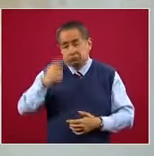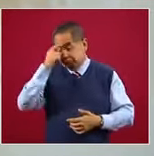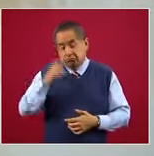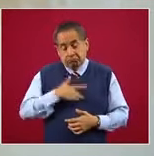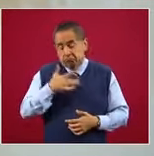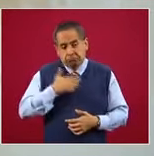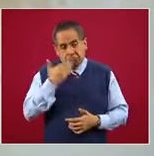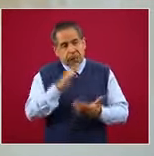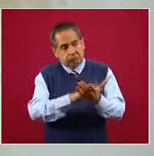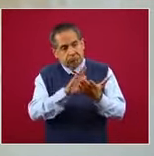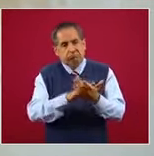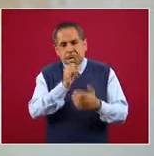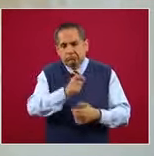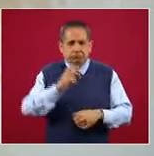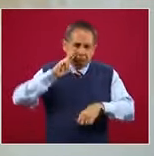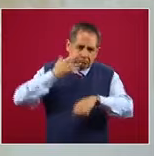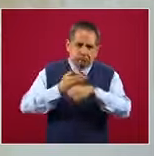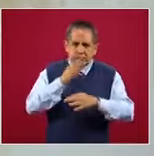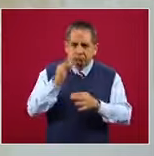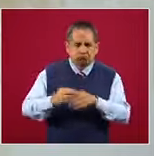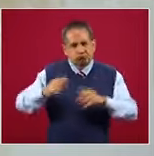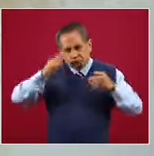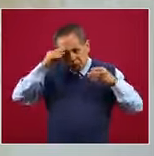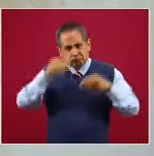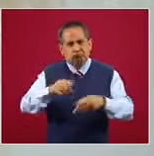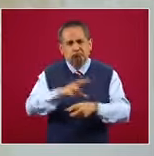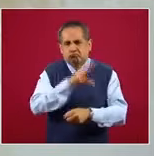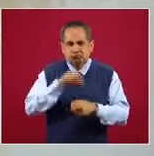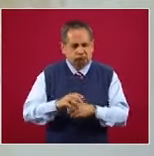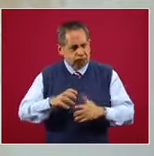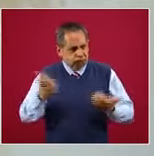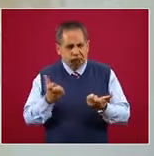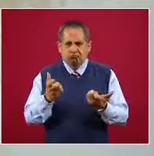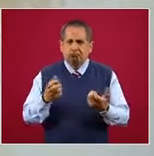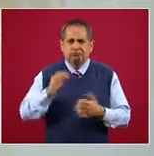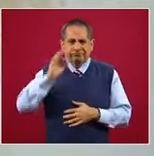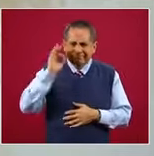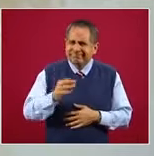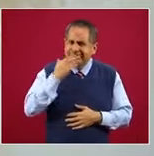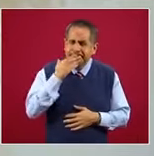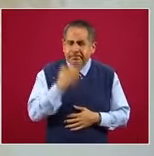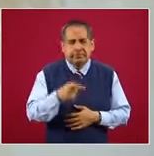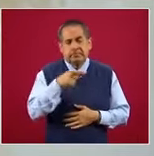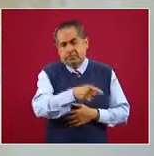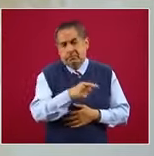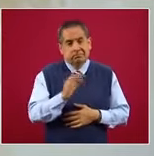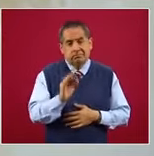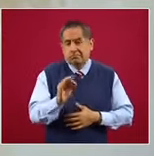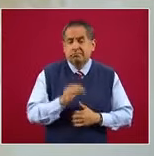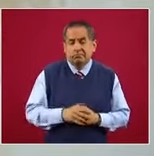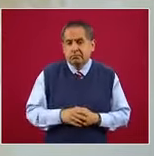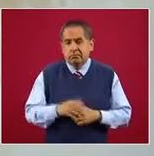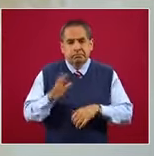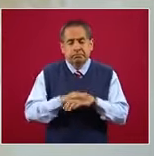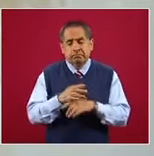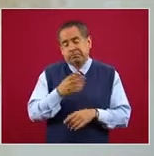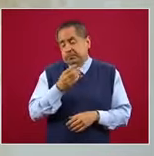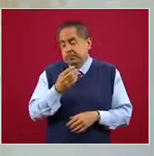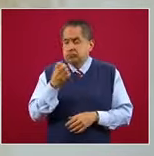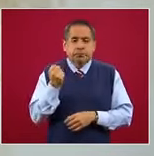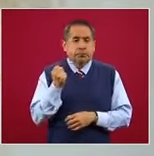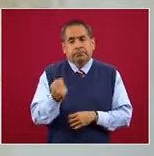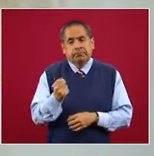ejemplo de responsabilidad, de dedicación y de actuar en una forma contundente cuando así se